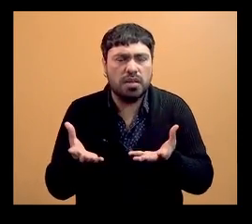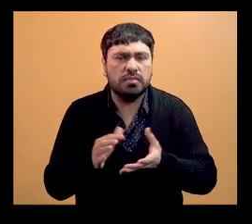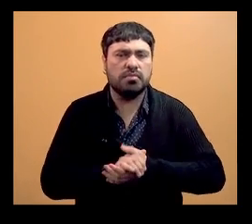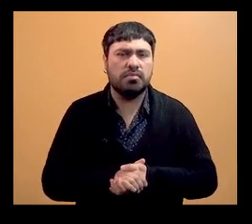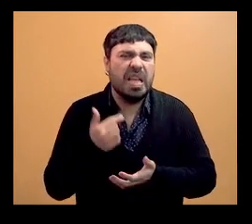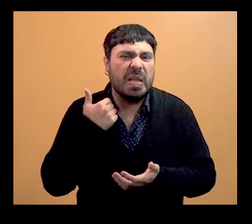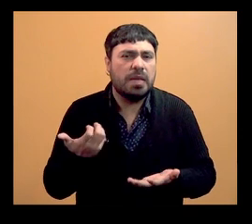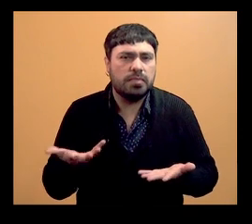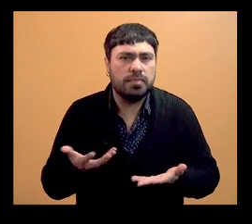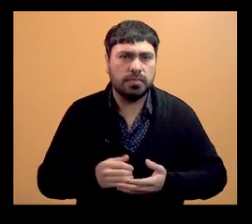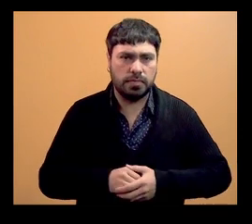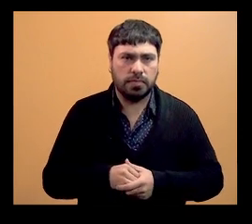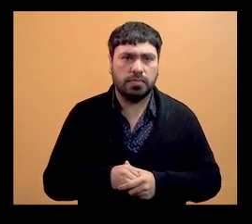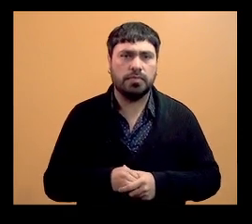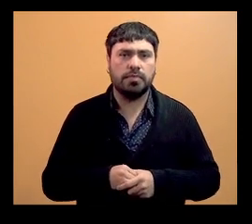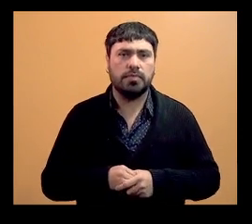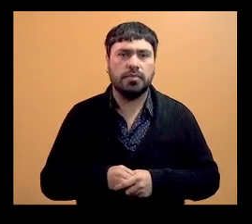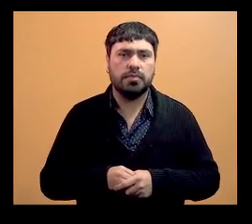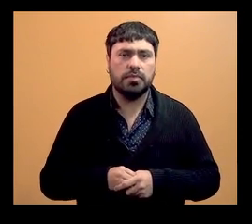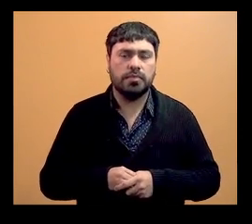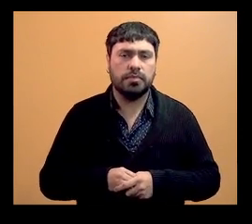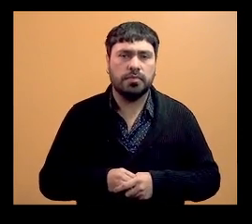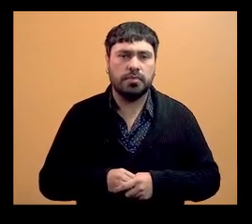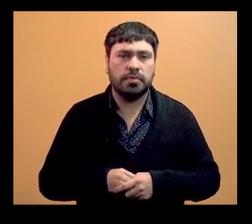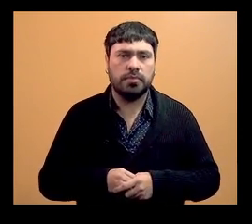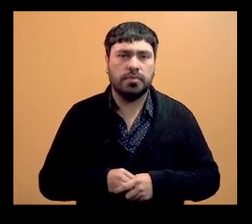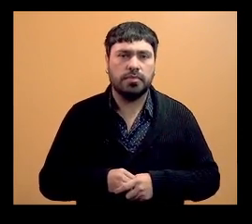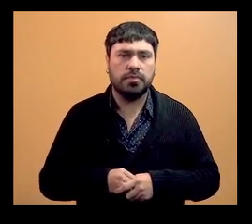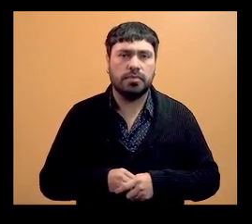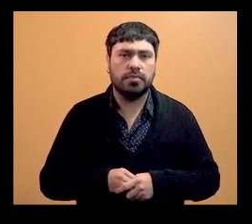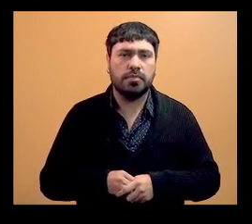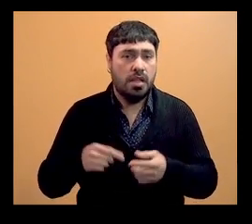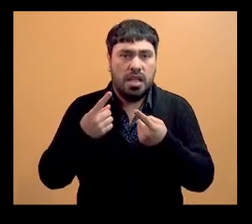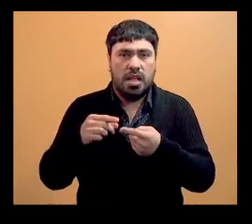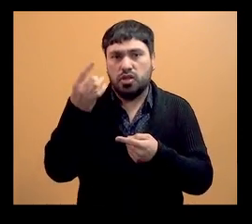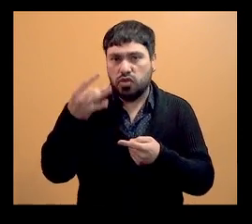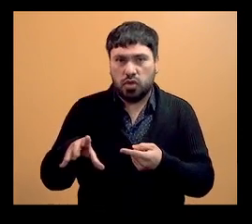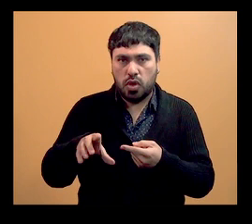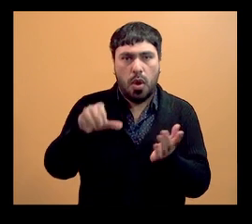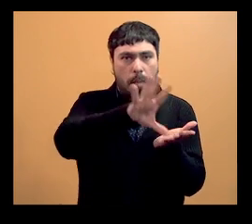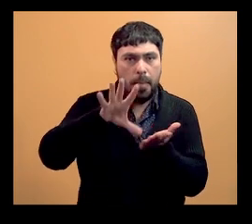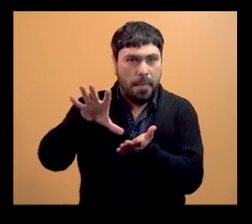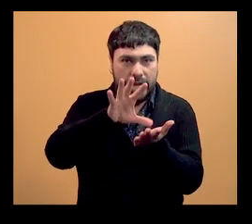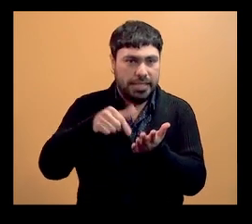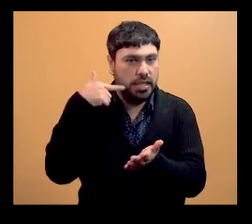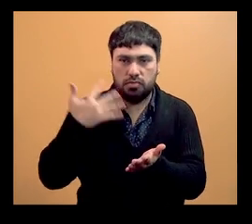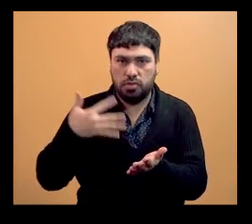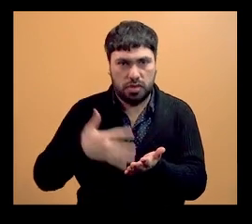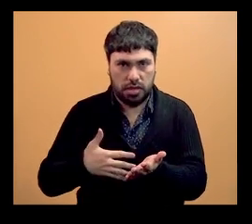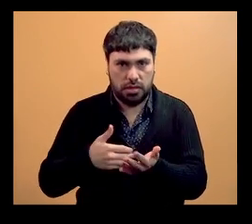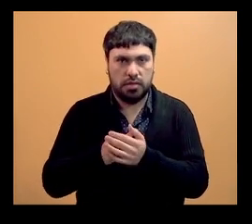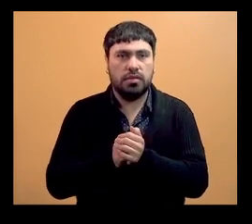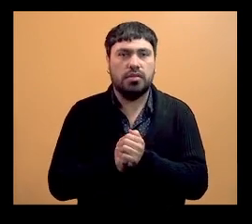espacial, este tipo de carrera espacial donde también estaban involucradas solo grandes potencias y agencias espaciales gubernamentales, tenemos todo el